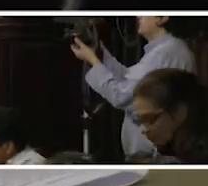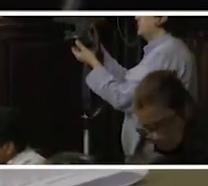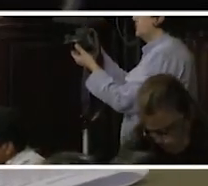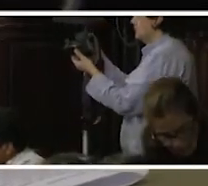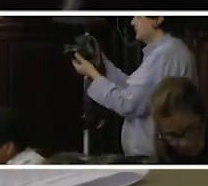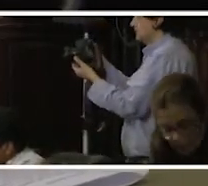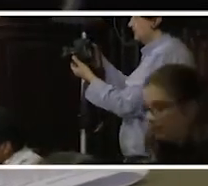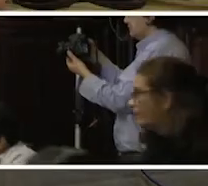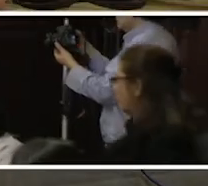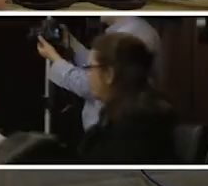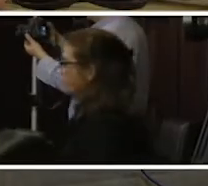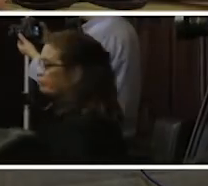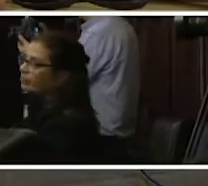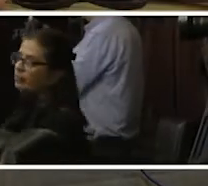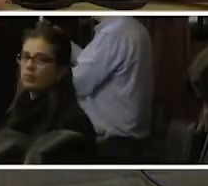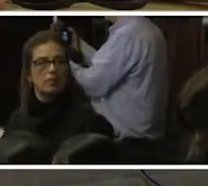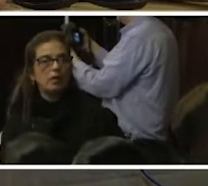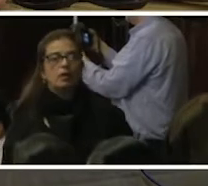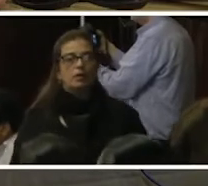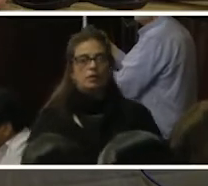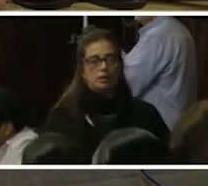Muchas gracias.